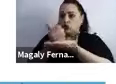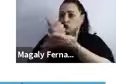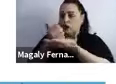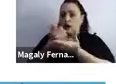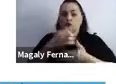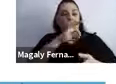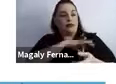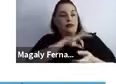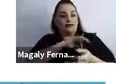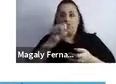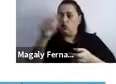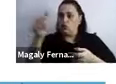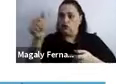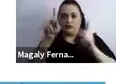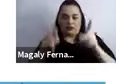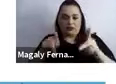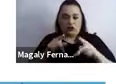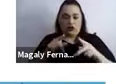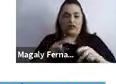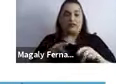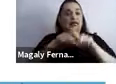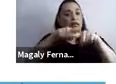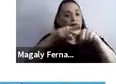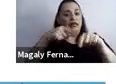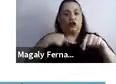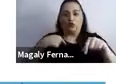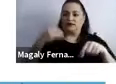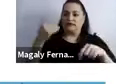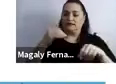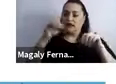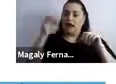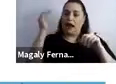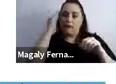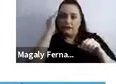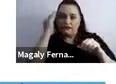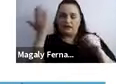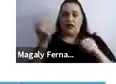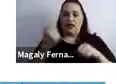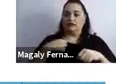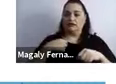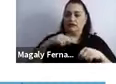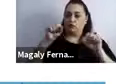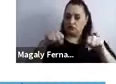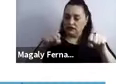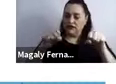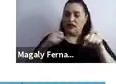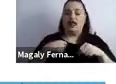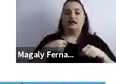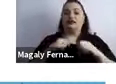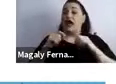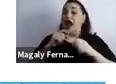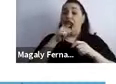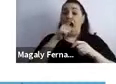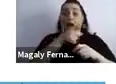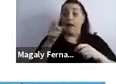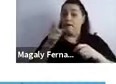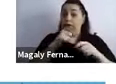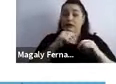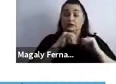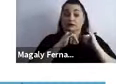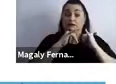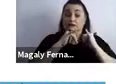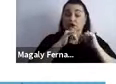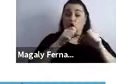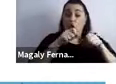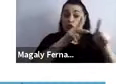de los demás, de acuerdo a nuestras capacidades, y ambas contribuciones en equidad, es decir, en